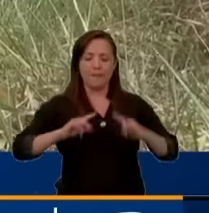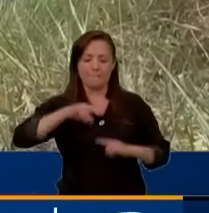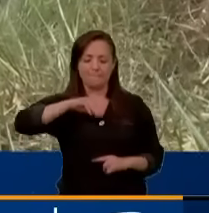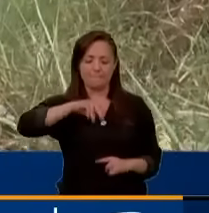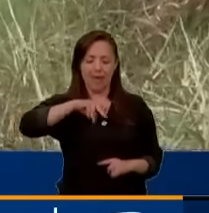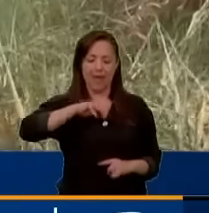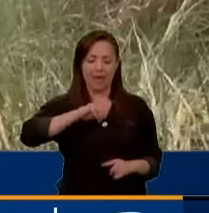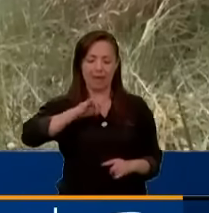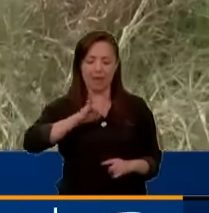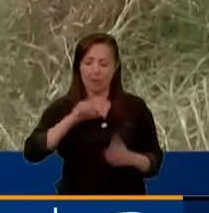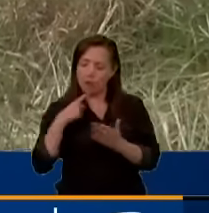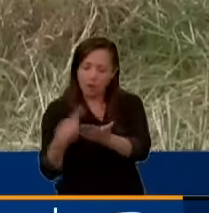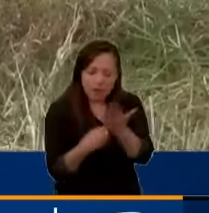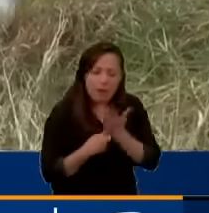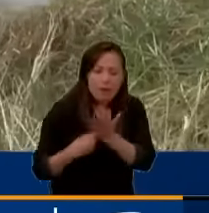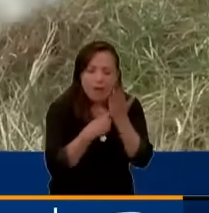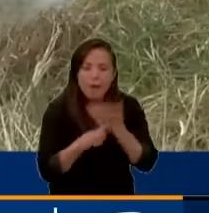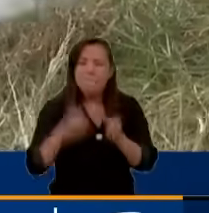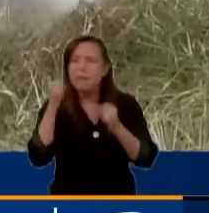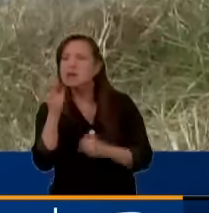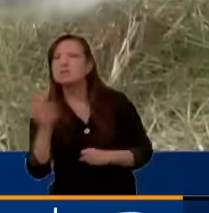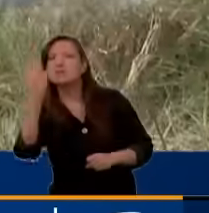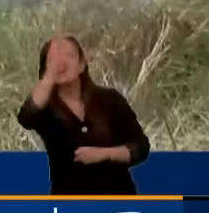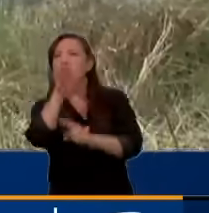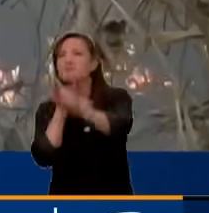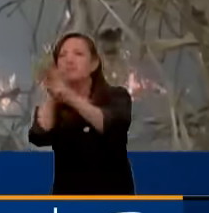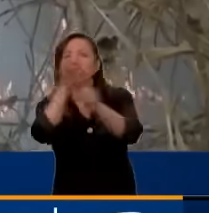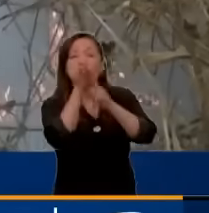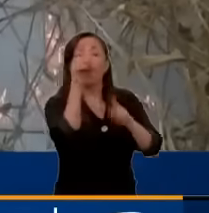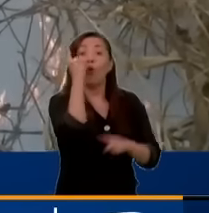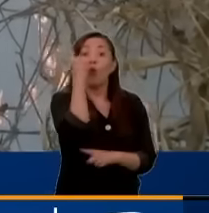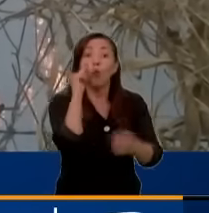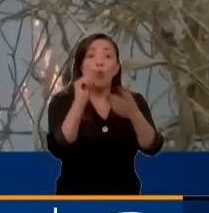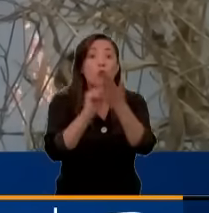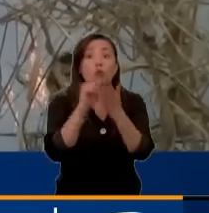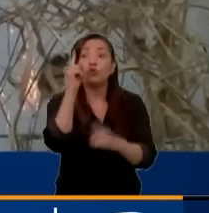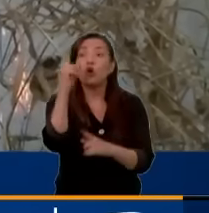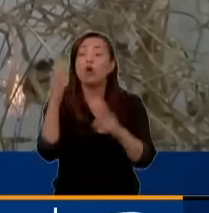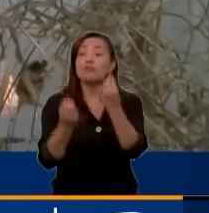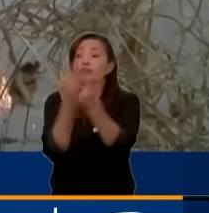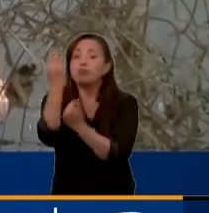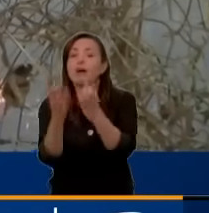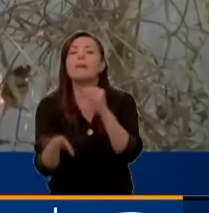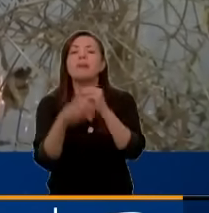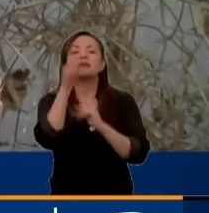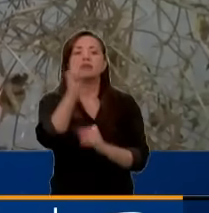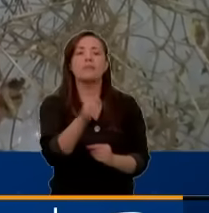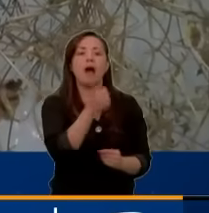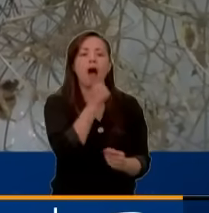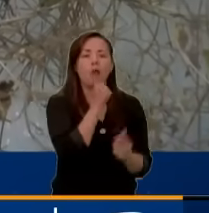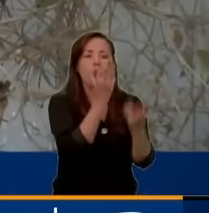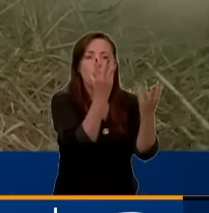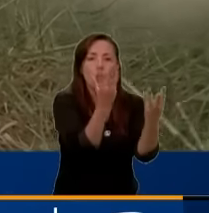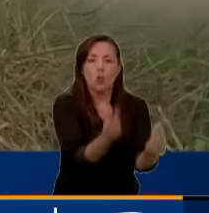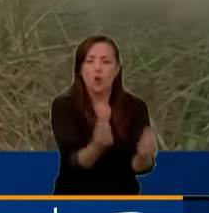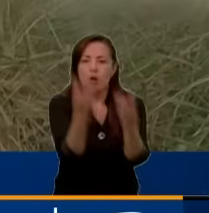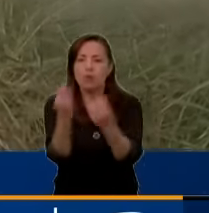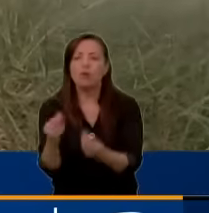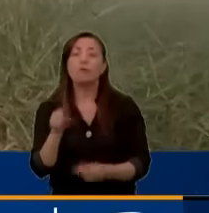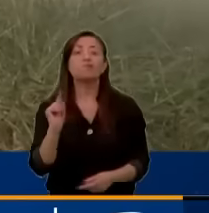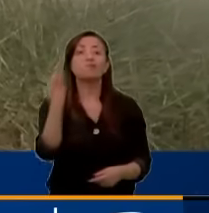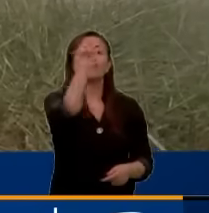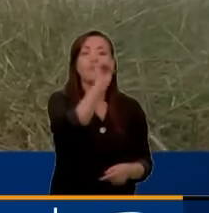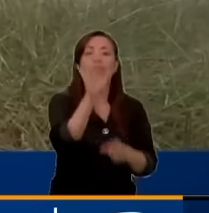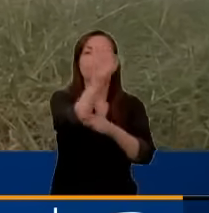que están siendo más afectados, no solo por los incendios forestales, sino también por desabastecimiento de agua. En este momento tenemos 3 departamentos